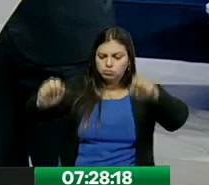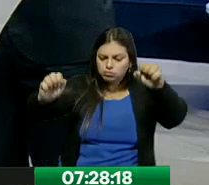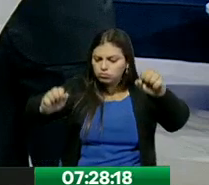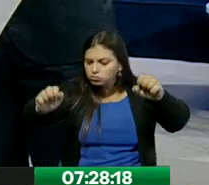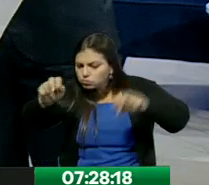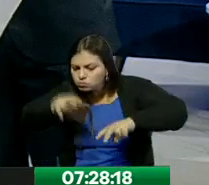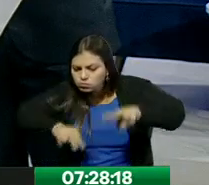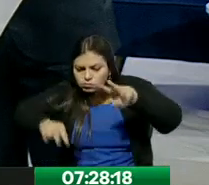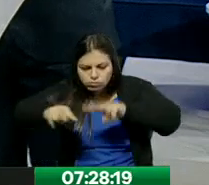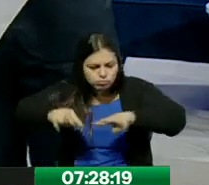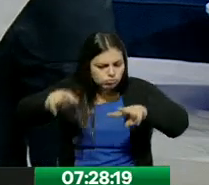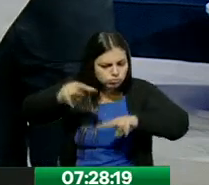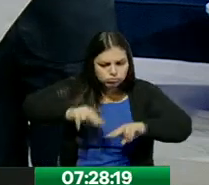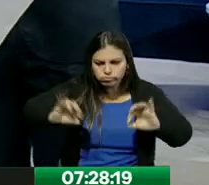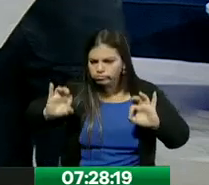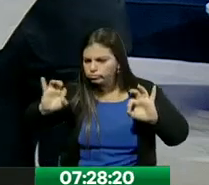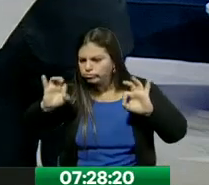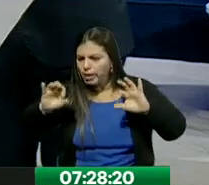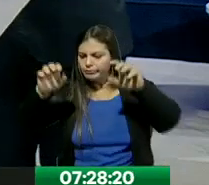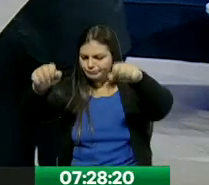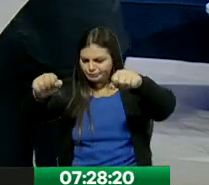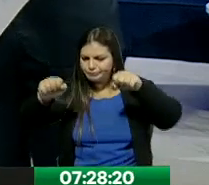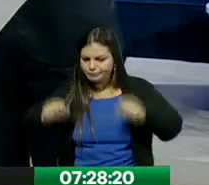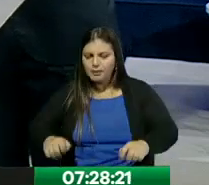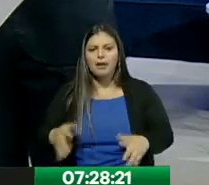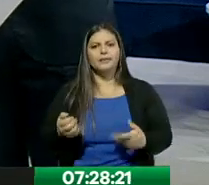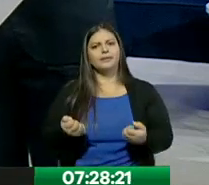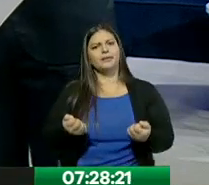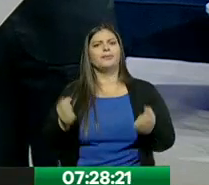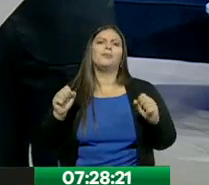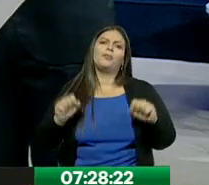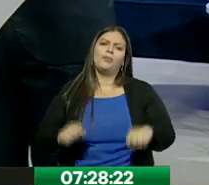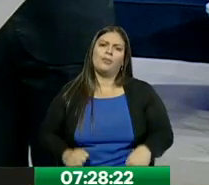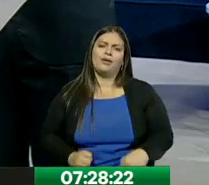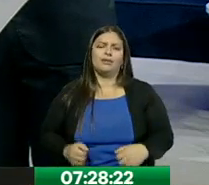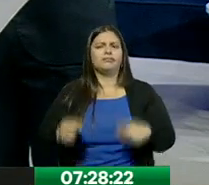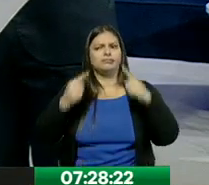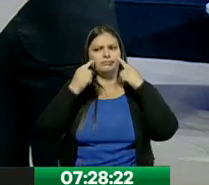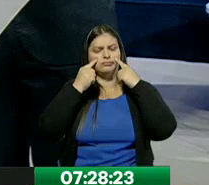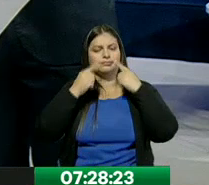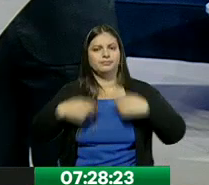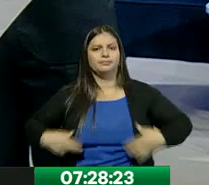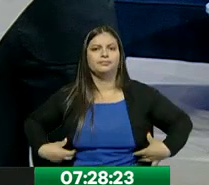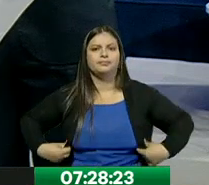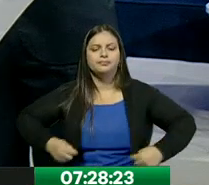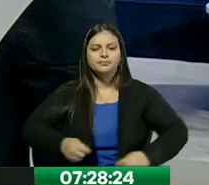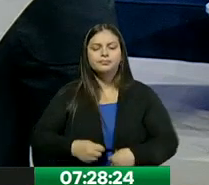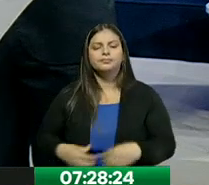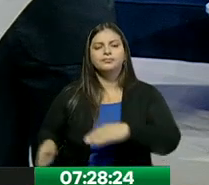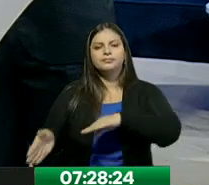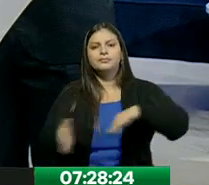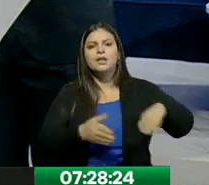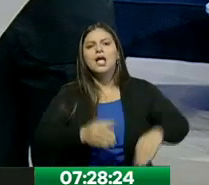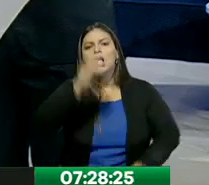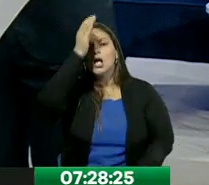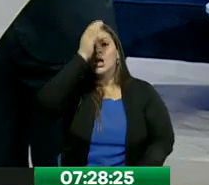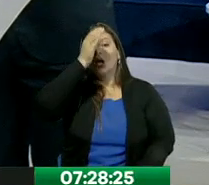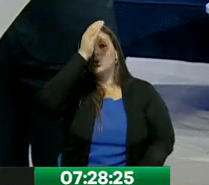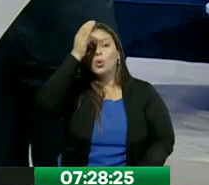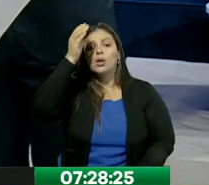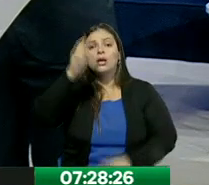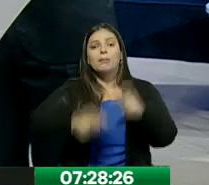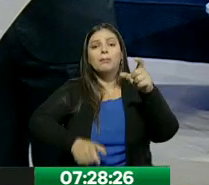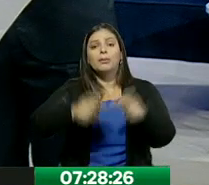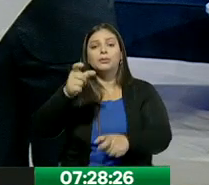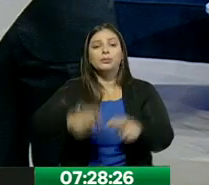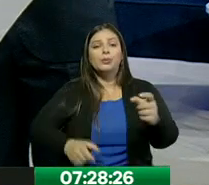de situaciones. Correcto. Muy bien, seguimos informando y cientos de personas y representantes de la Iglesia Católica participaron en la marcha por